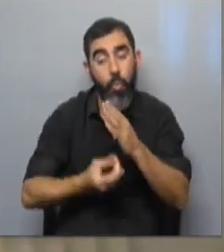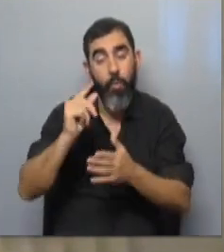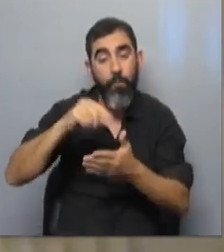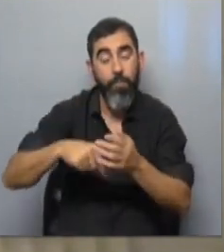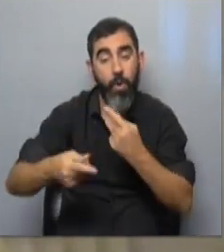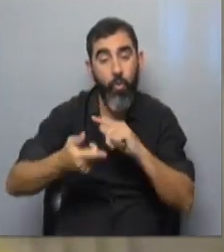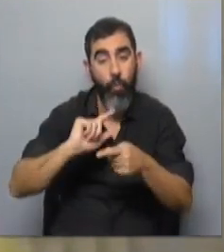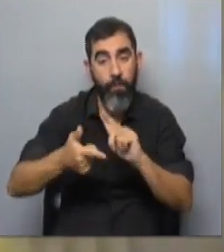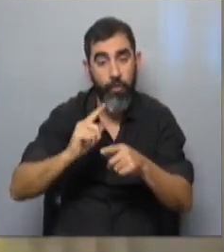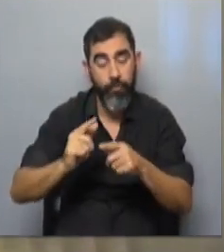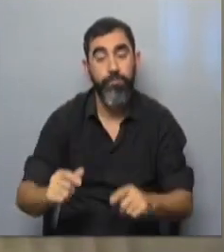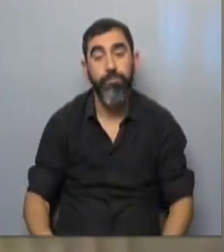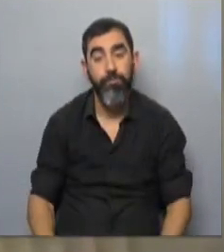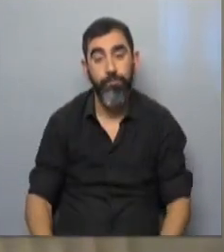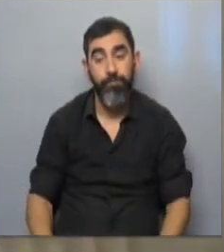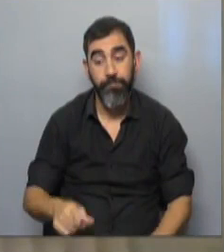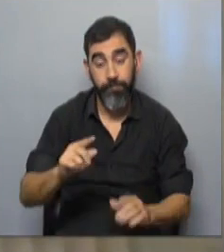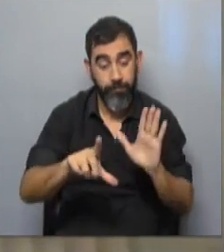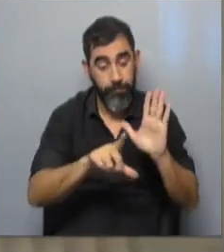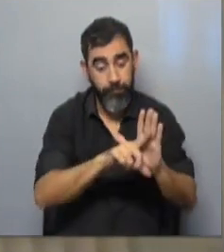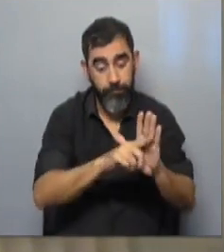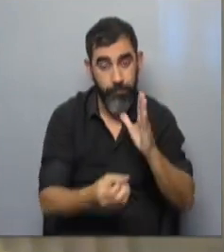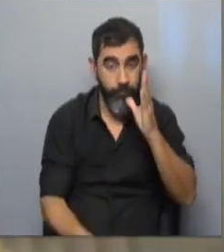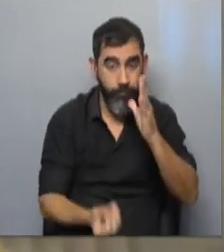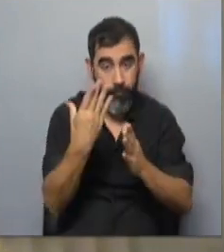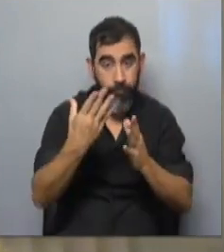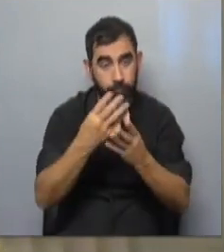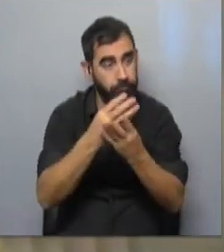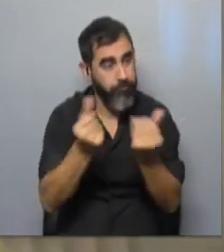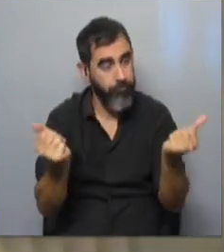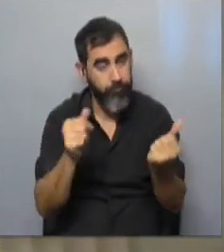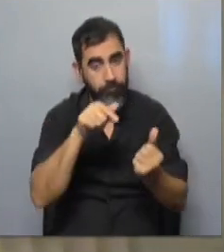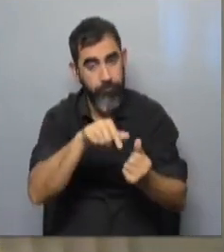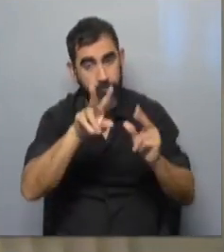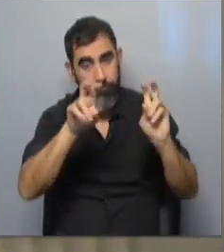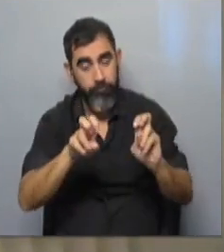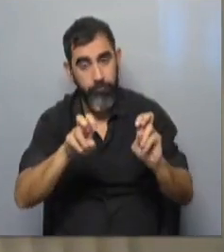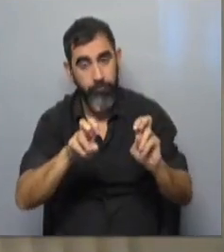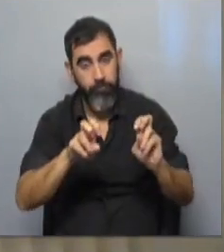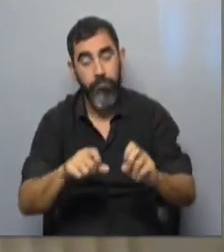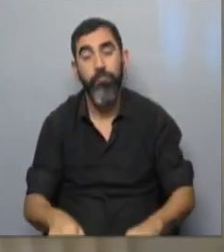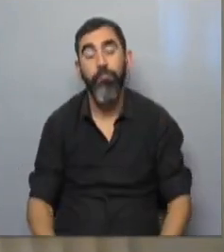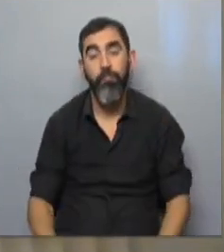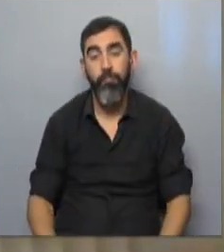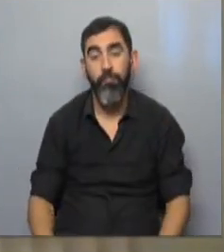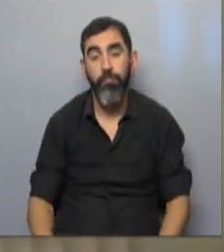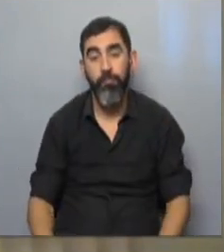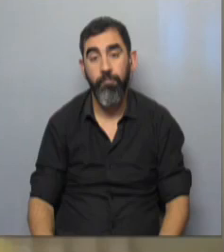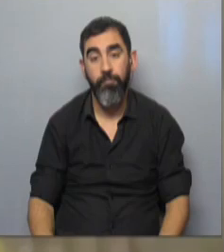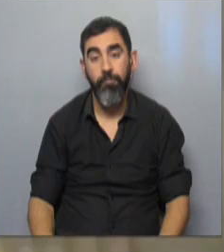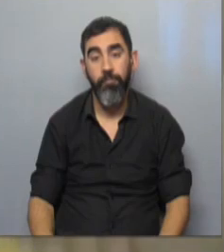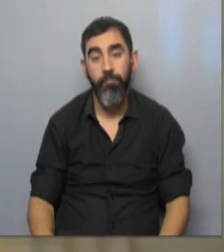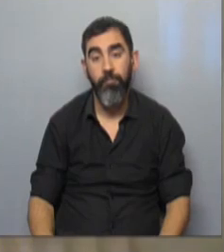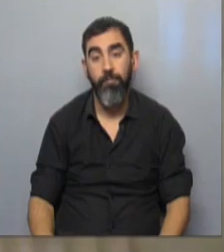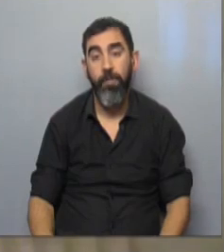convenio. Con esta ley, esto desaparece, lo que se denomina la ultraactividad. Yo empecé por decir qué